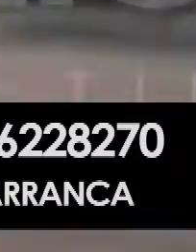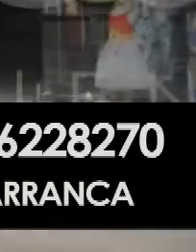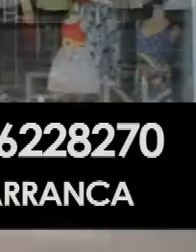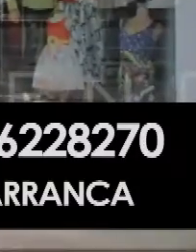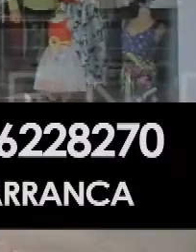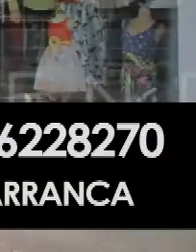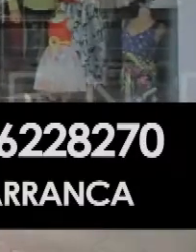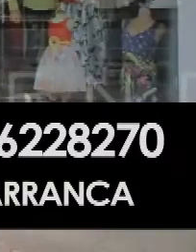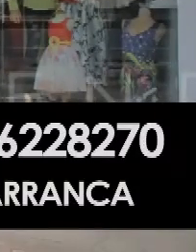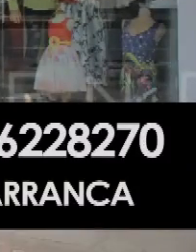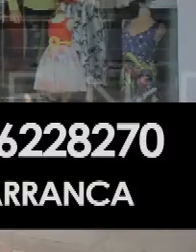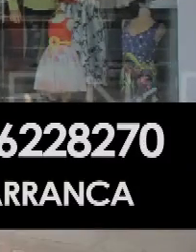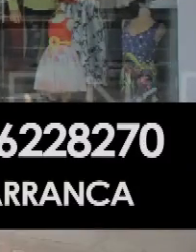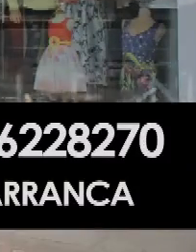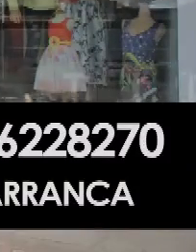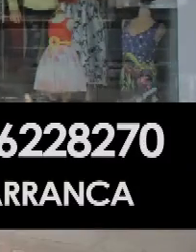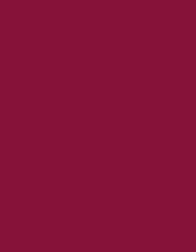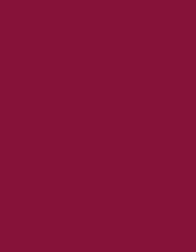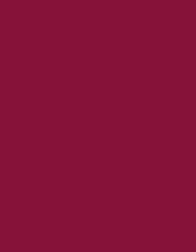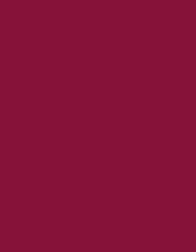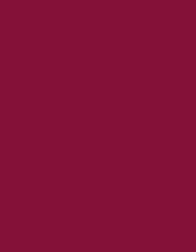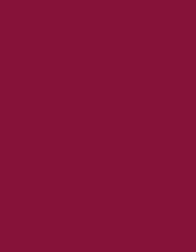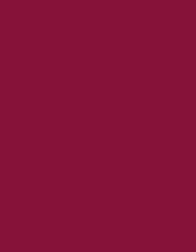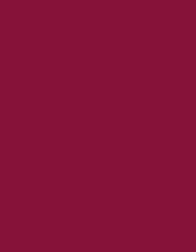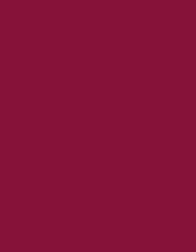y la mejor atención.